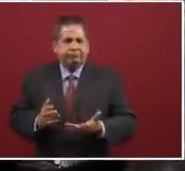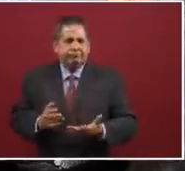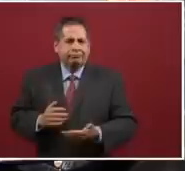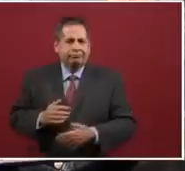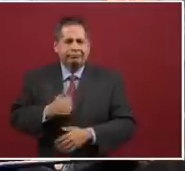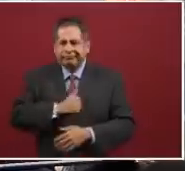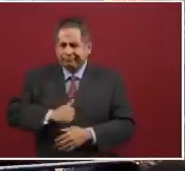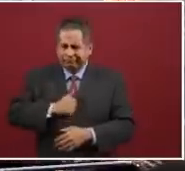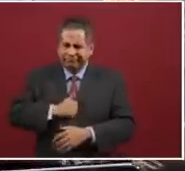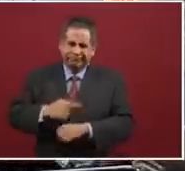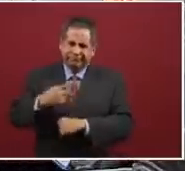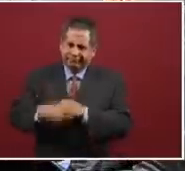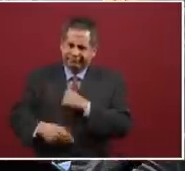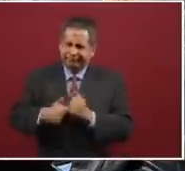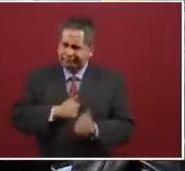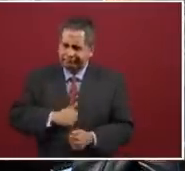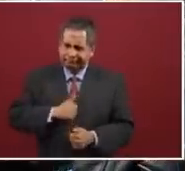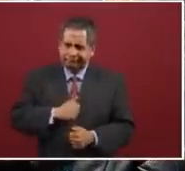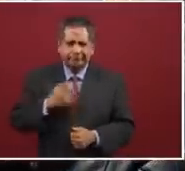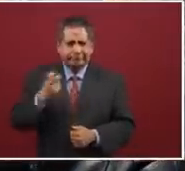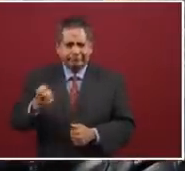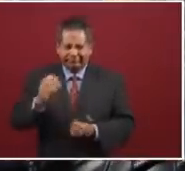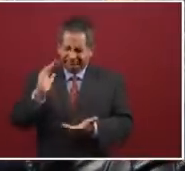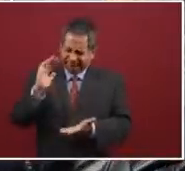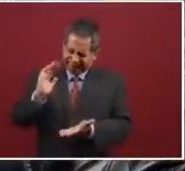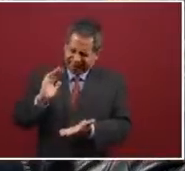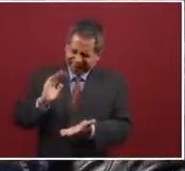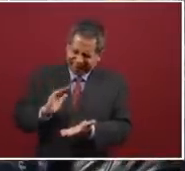Porque tenemos que bajar el consumo.